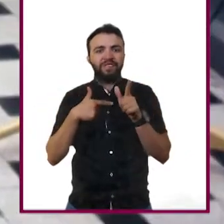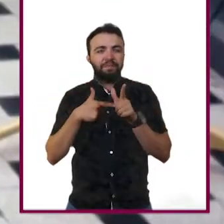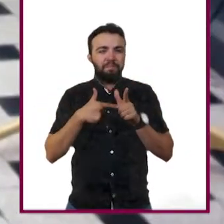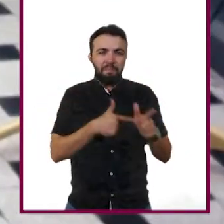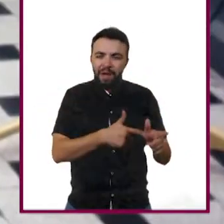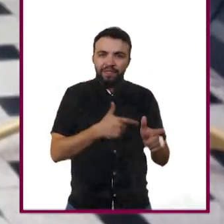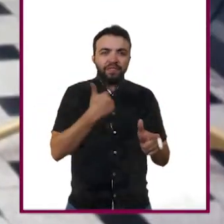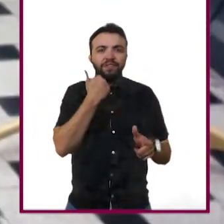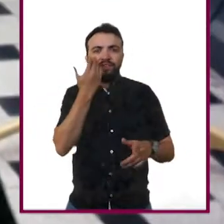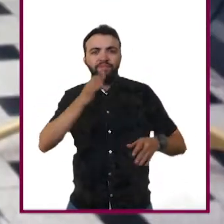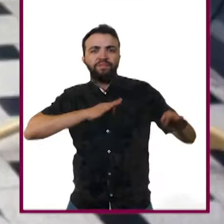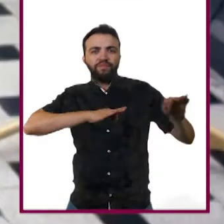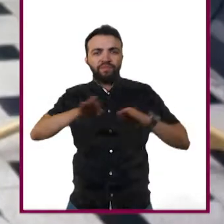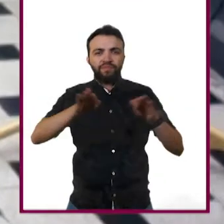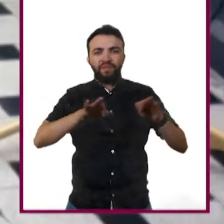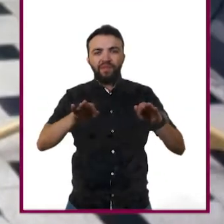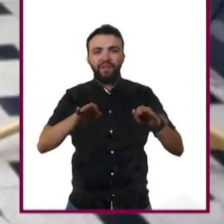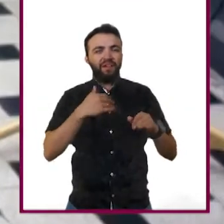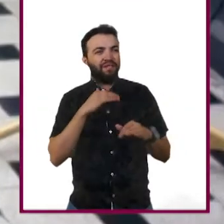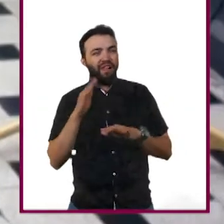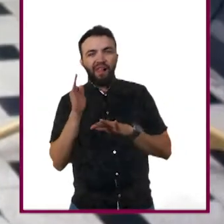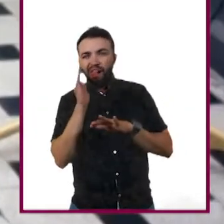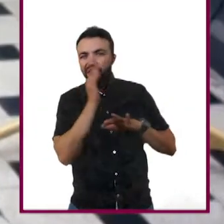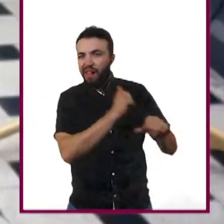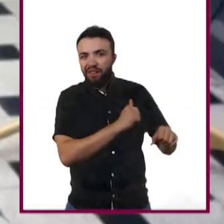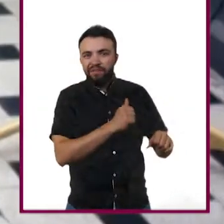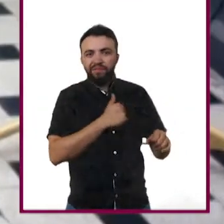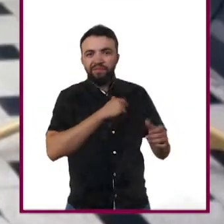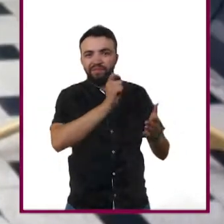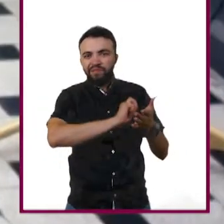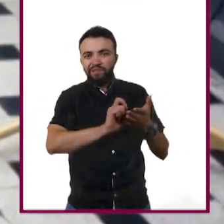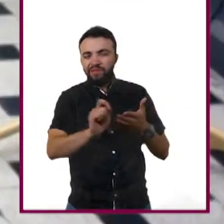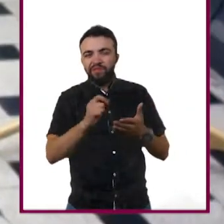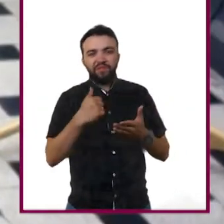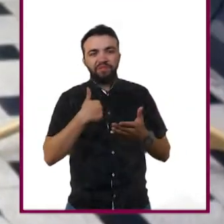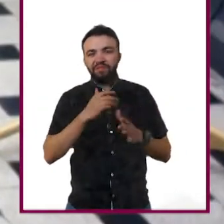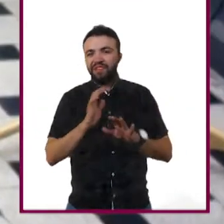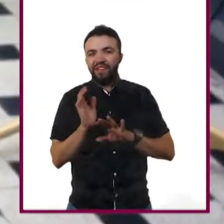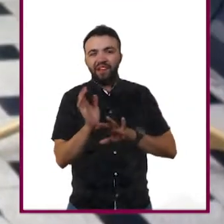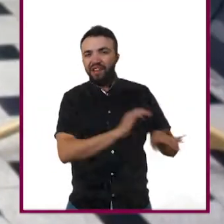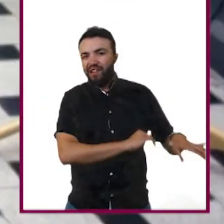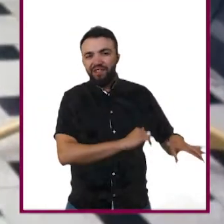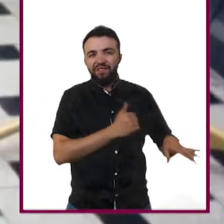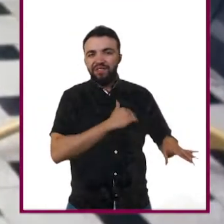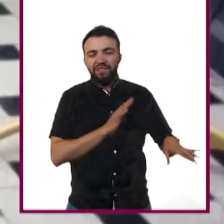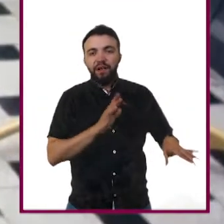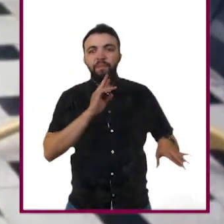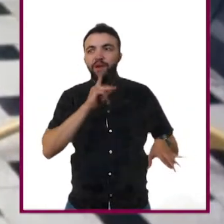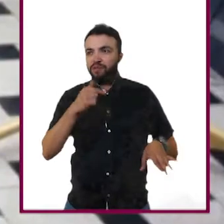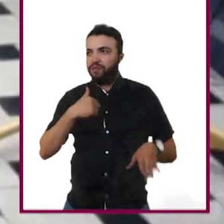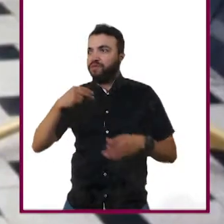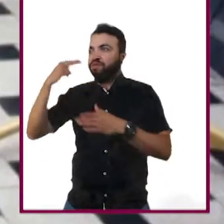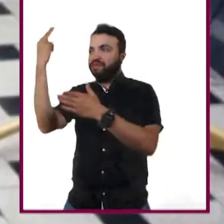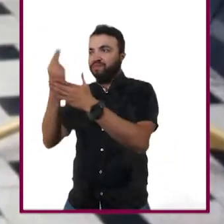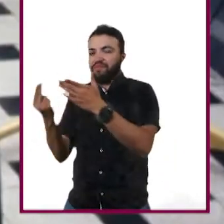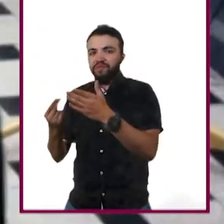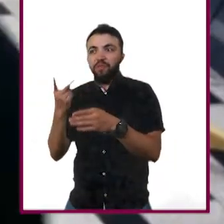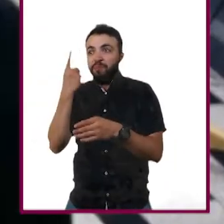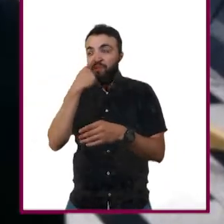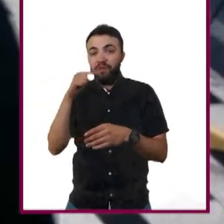trabajo. Renuncié inmediatamente y entonces decidí dedicarme a eso que me daba tanta emoción. Fue como